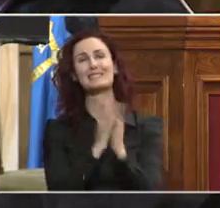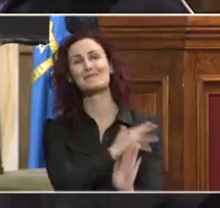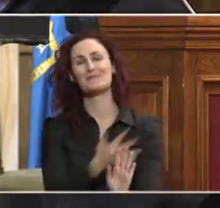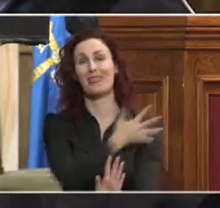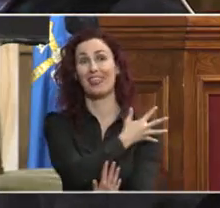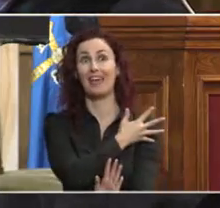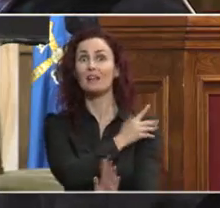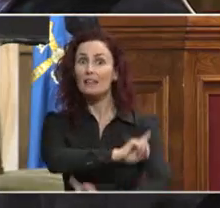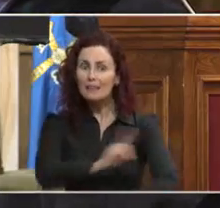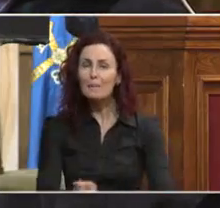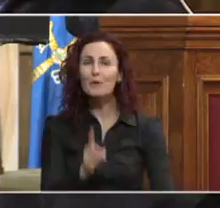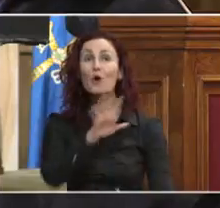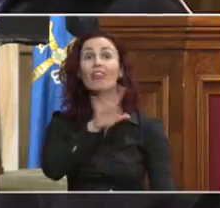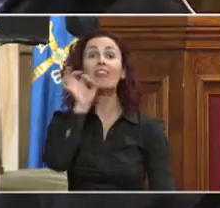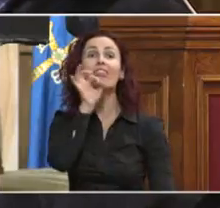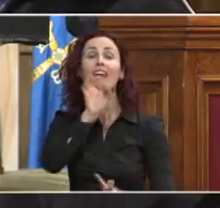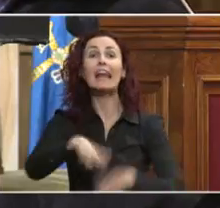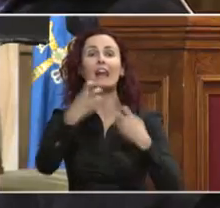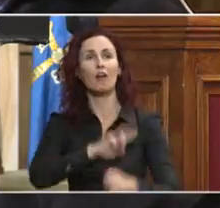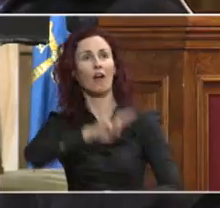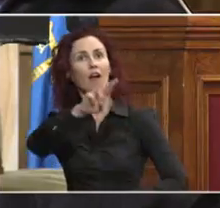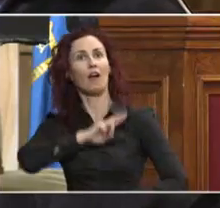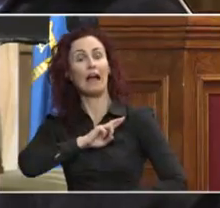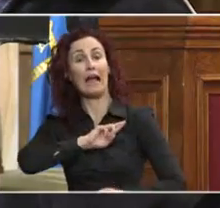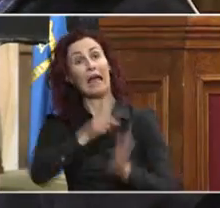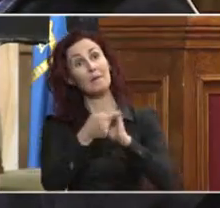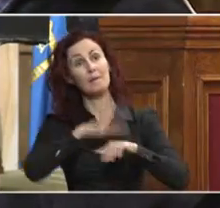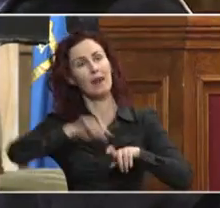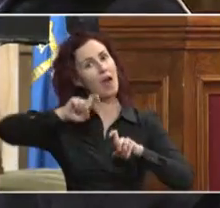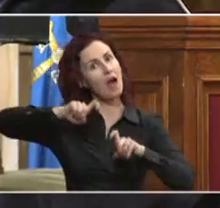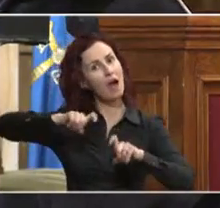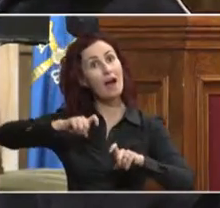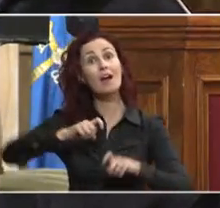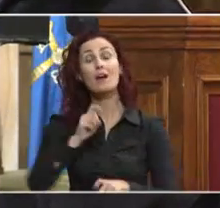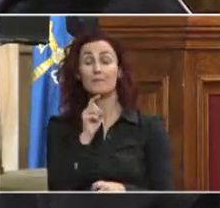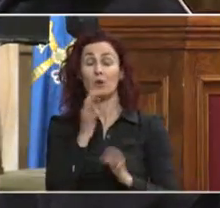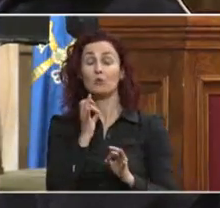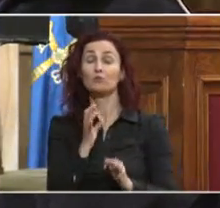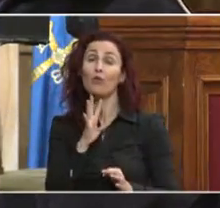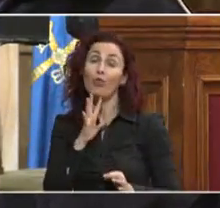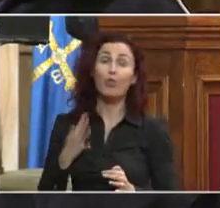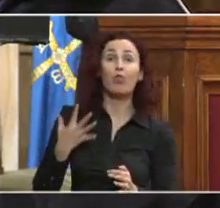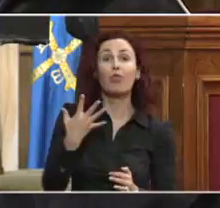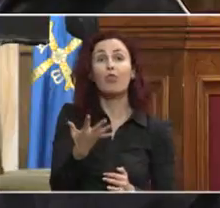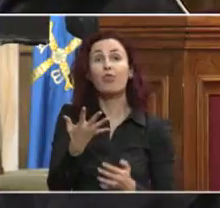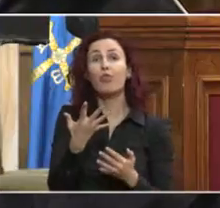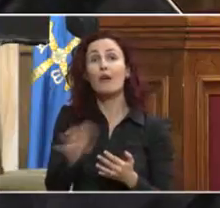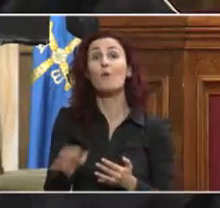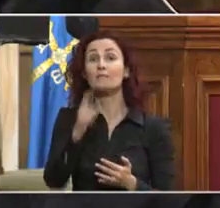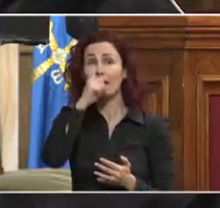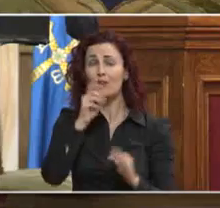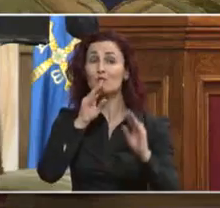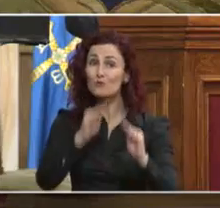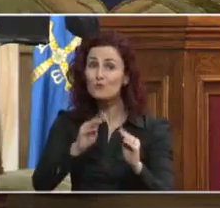los cinco siglos de reforma religiosa del luteranismo, sino las cinco décadas de reforma instrumental del